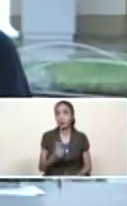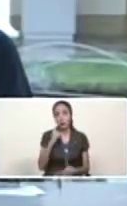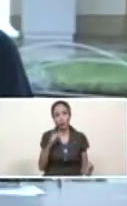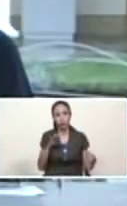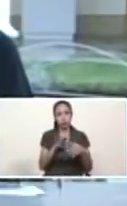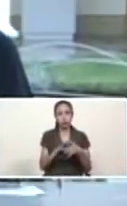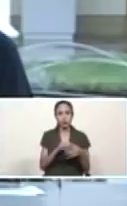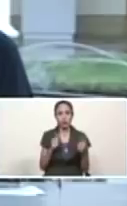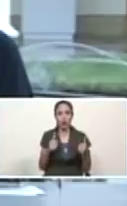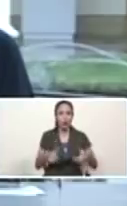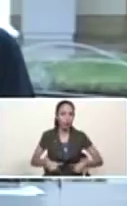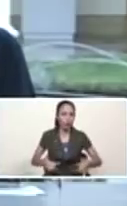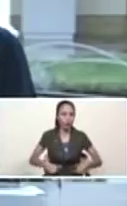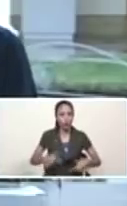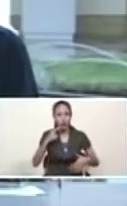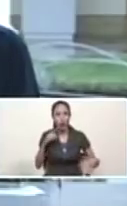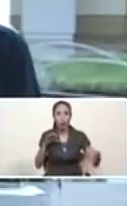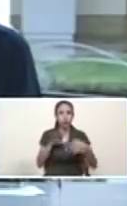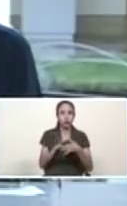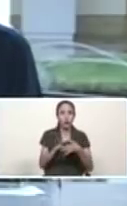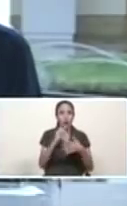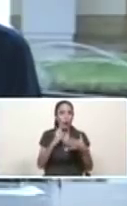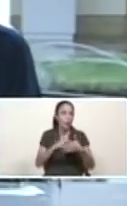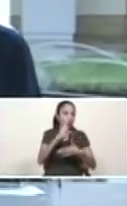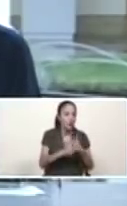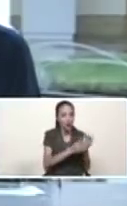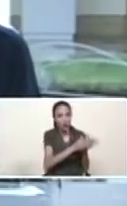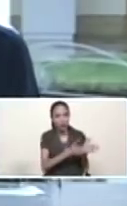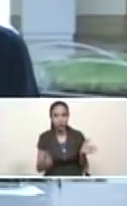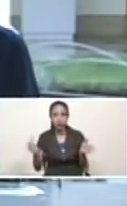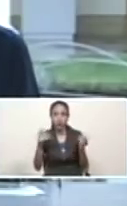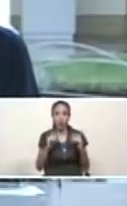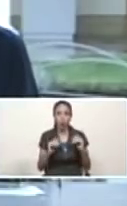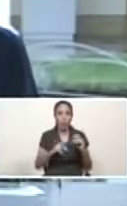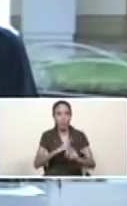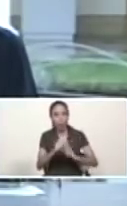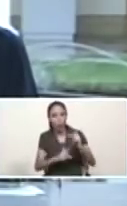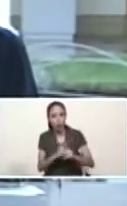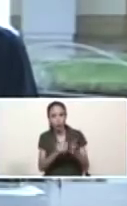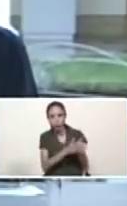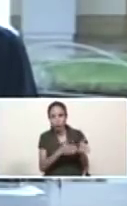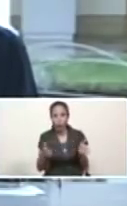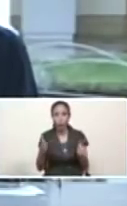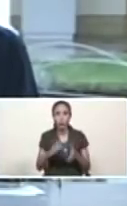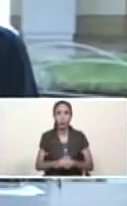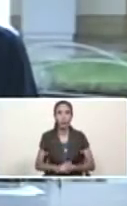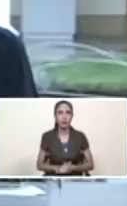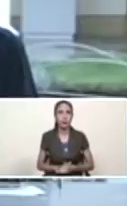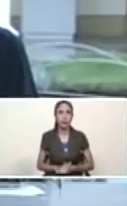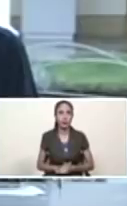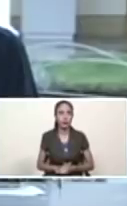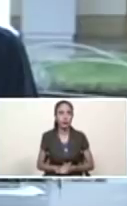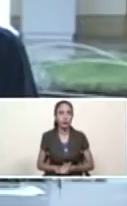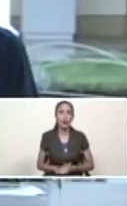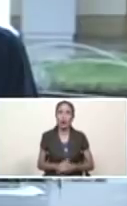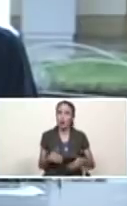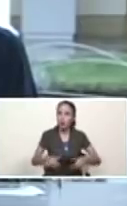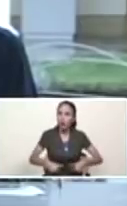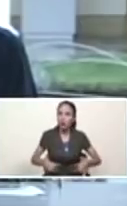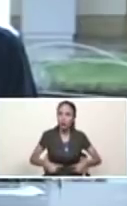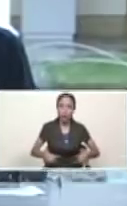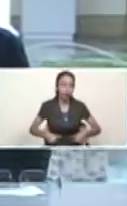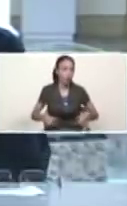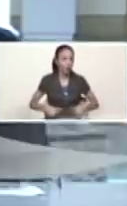esfuerzo planificar bien todos los ciclos productivos resolver con esfuerzo propio